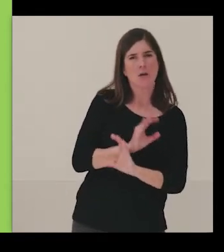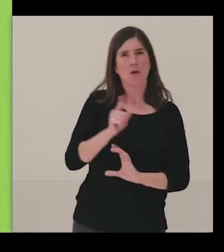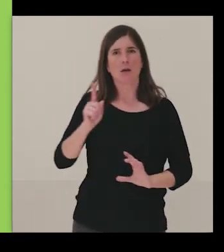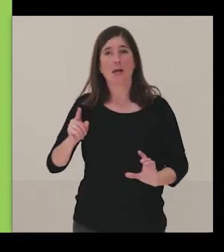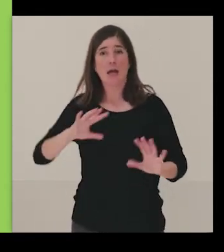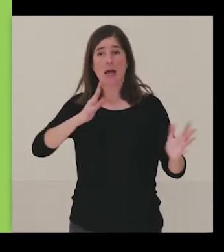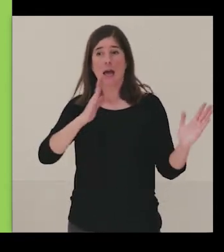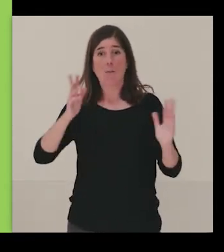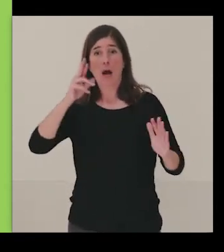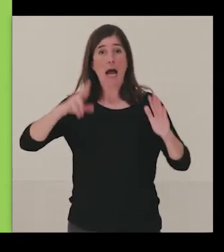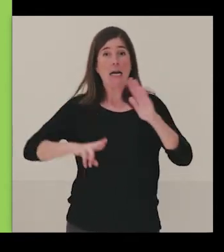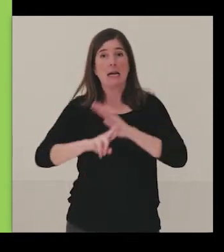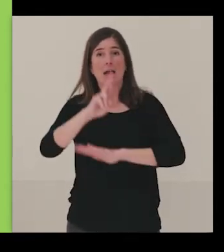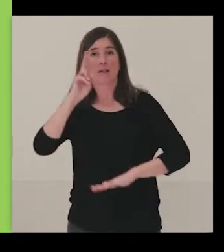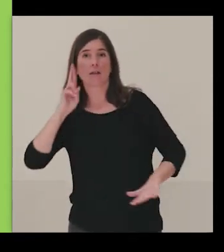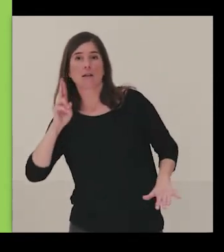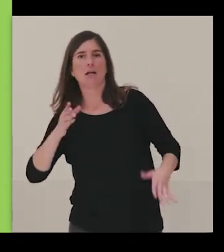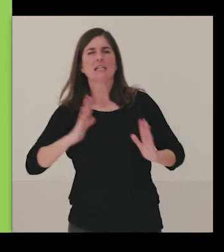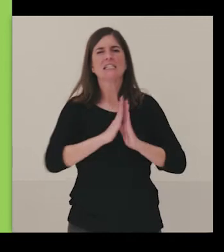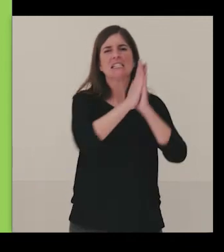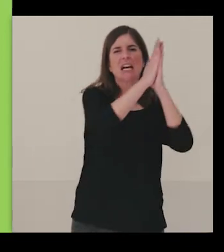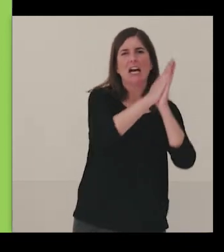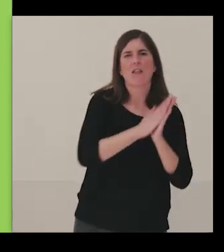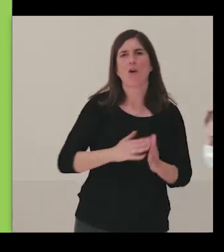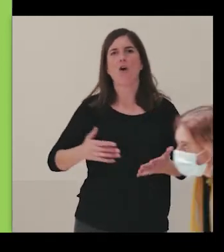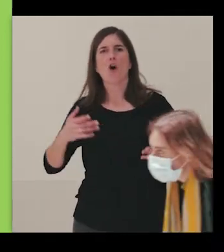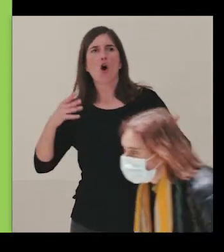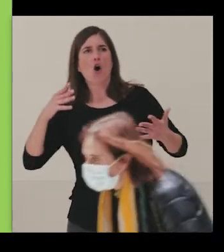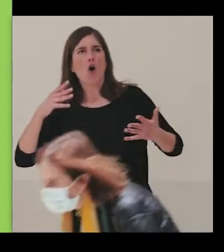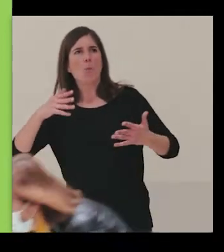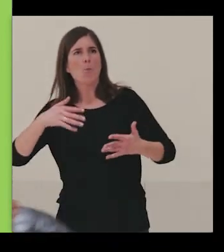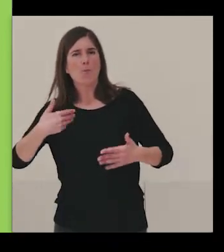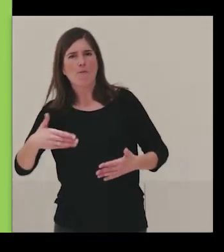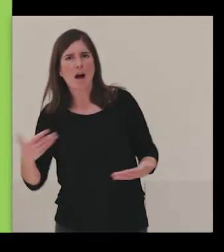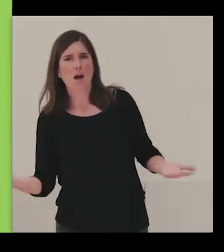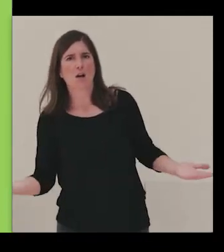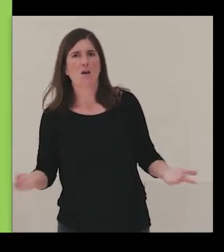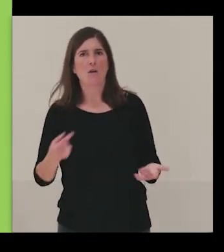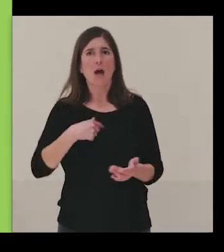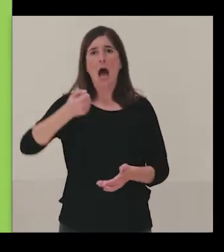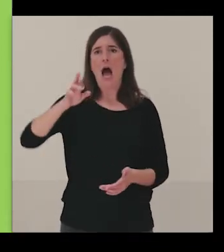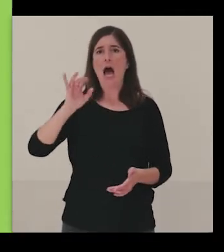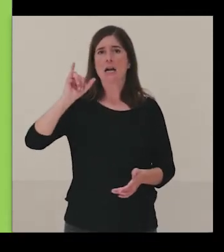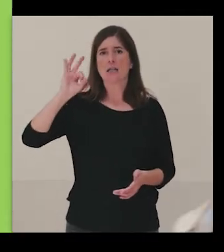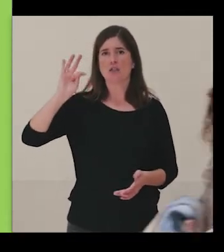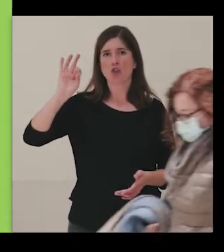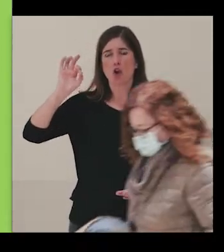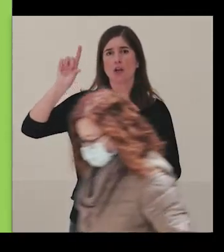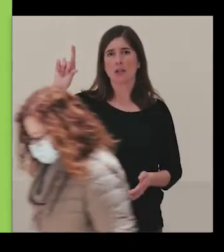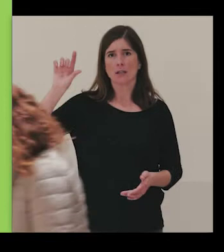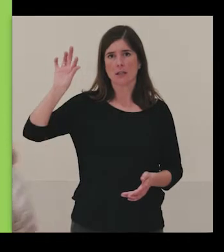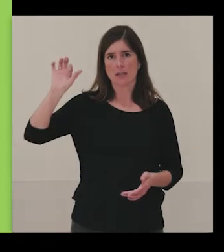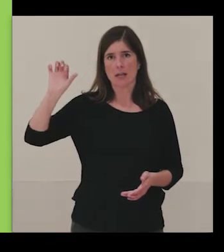con la que en el Renacimiento convivían lo sagrado y lo profano, la seriedad y la risa. Aristóteles había recriminado a Alejandro Magno sus